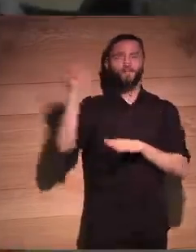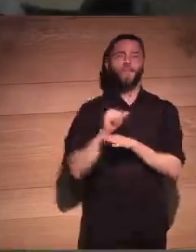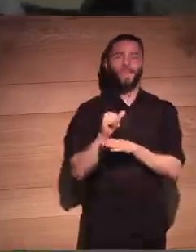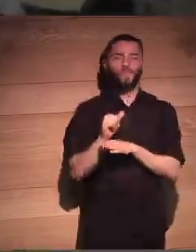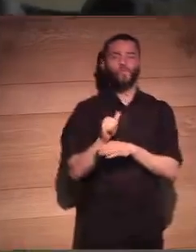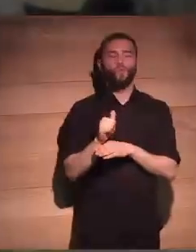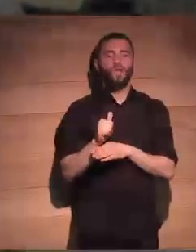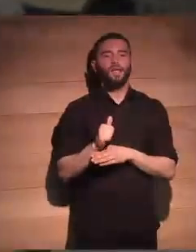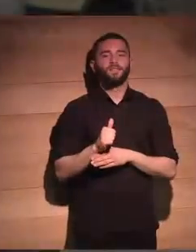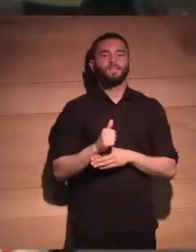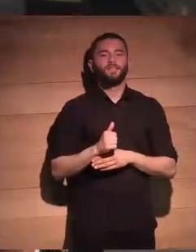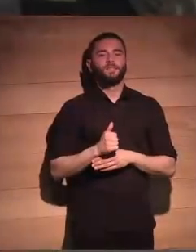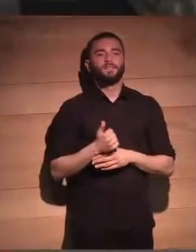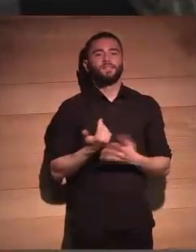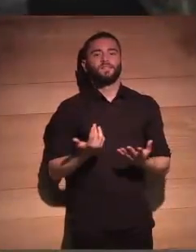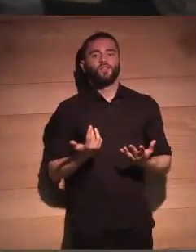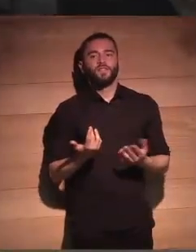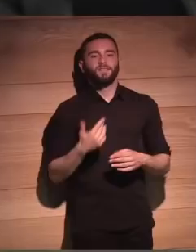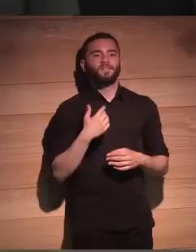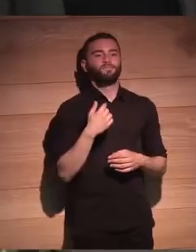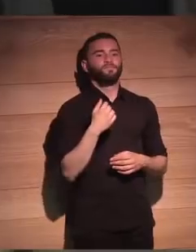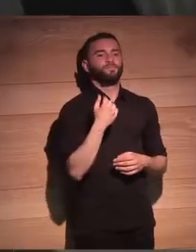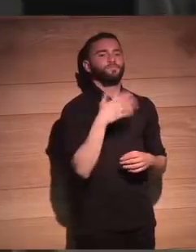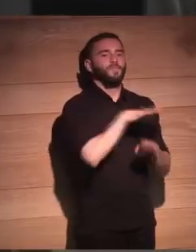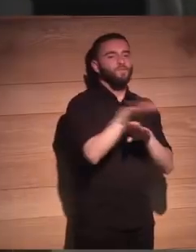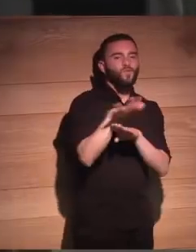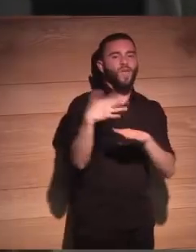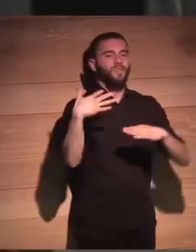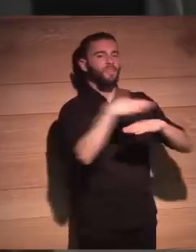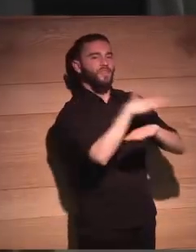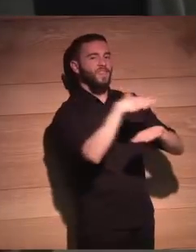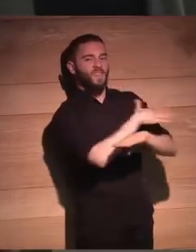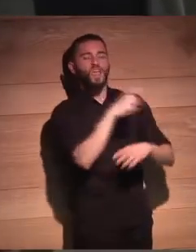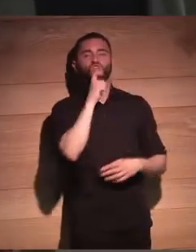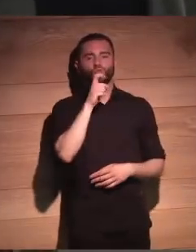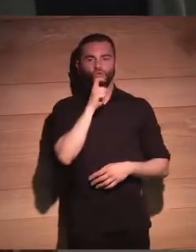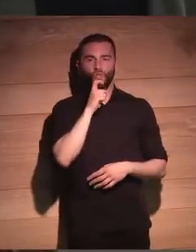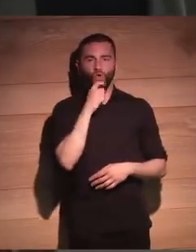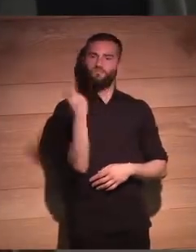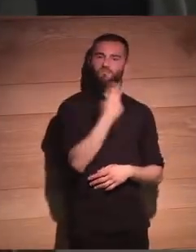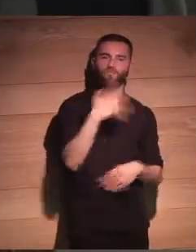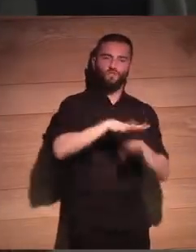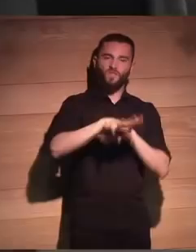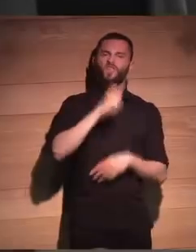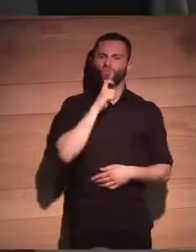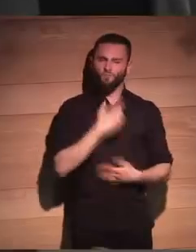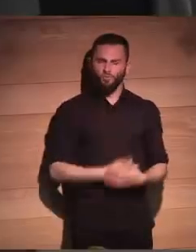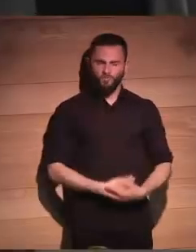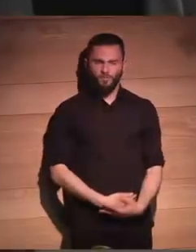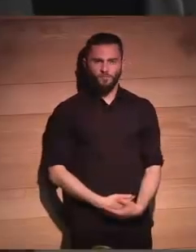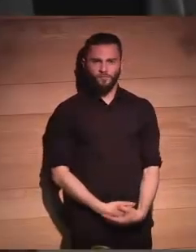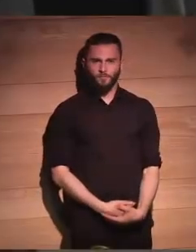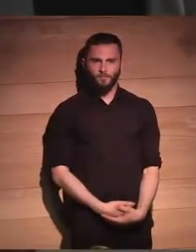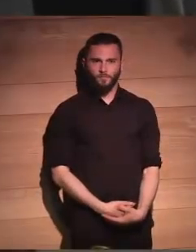qué forma se han retroalimentado ambos, o sea, cómo han sido influidos uno del otro. ¿Y quieres que